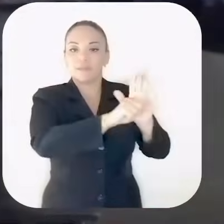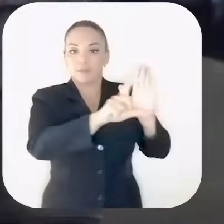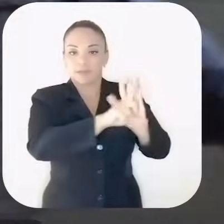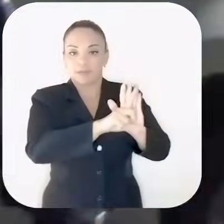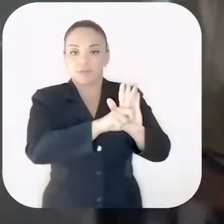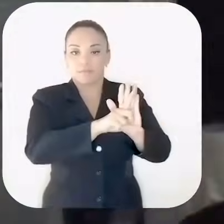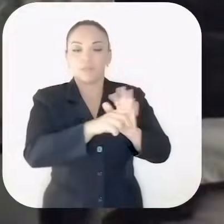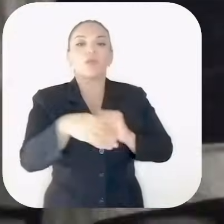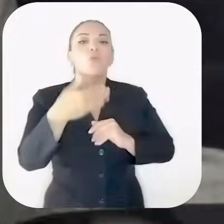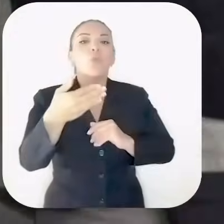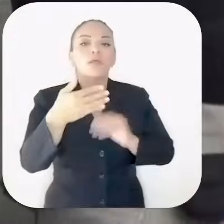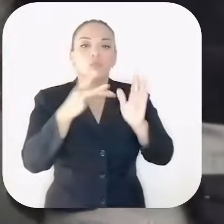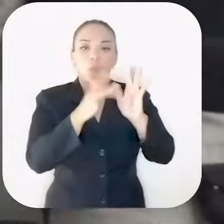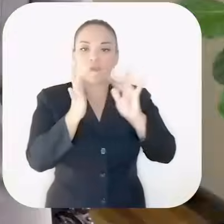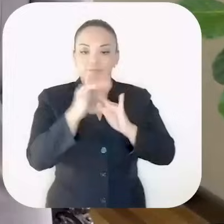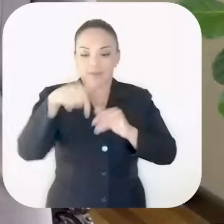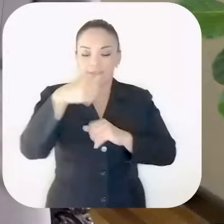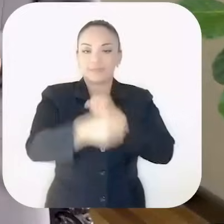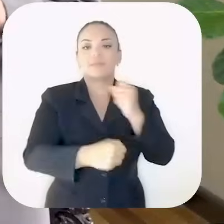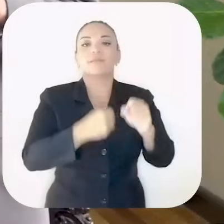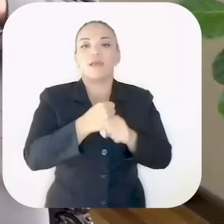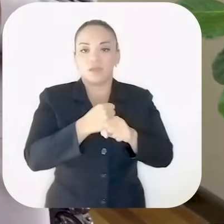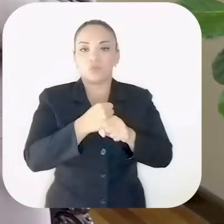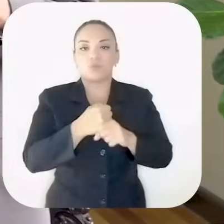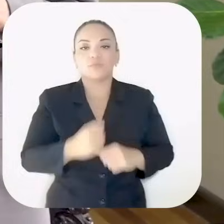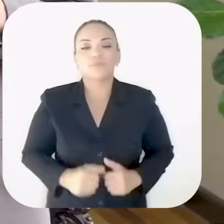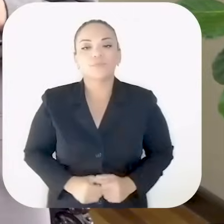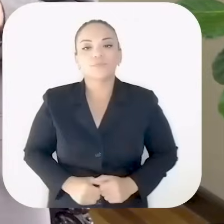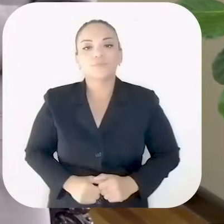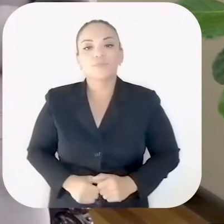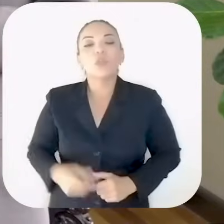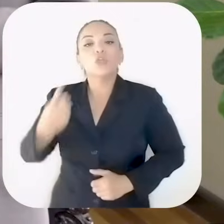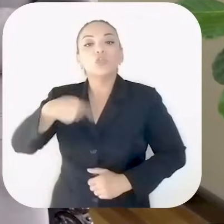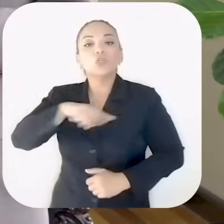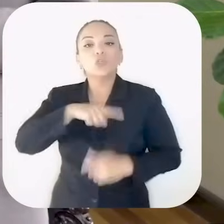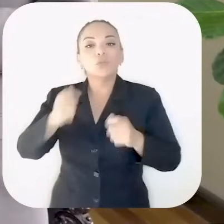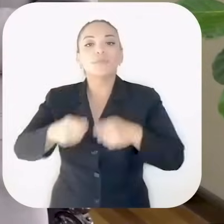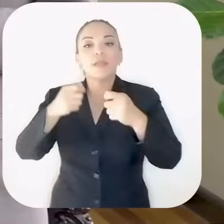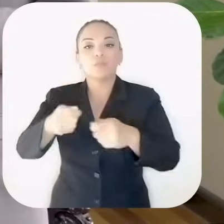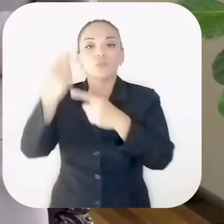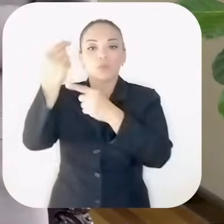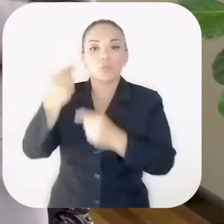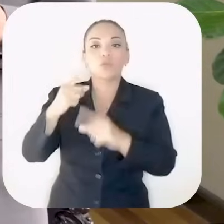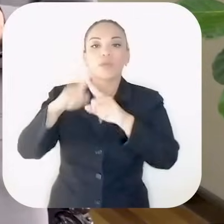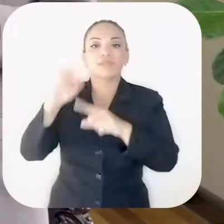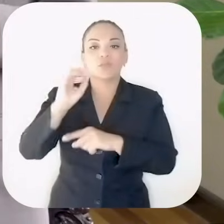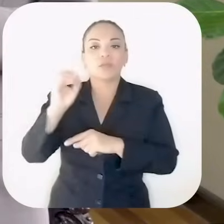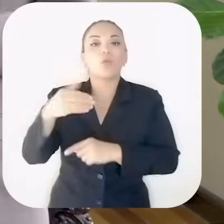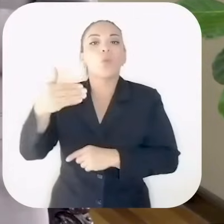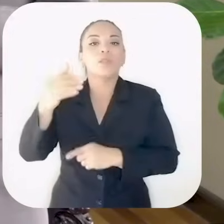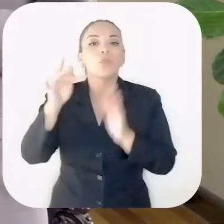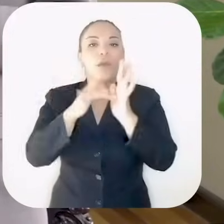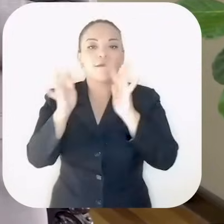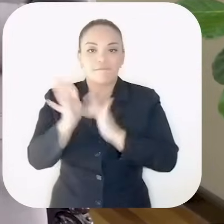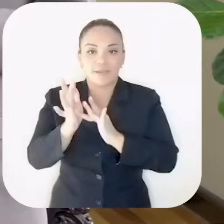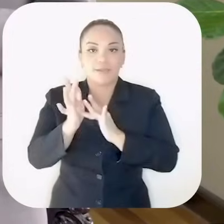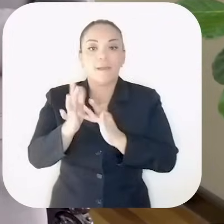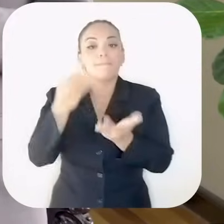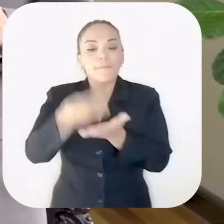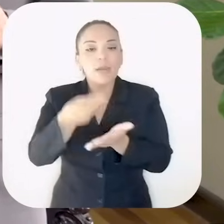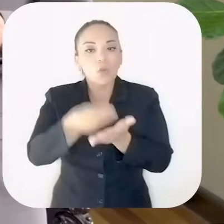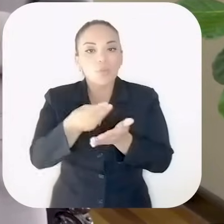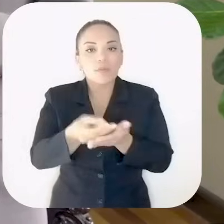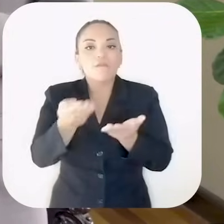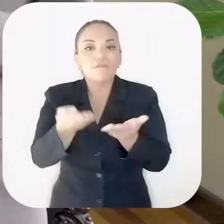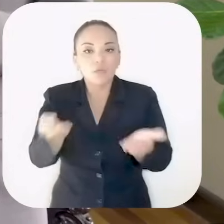abril de este año. Nosotros presentamos un presupuesto extraordinario en abril para dotar de recursos a